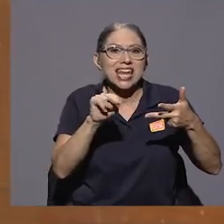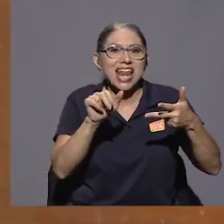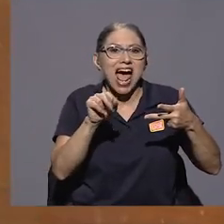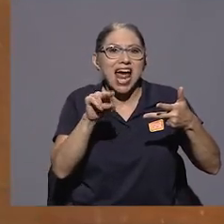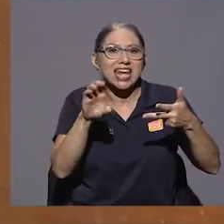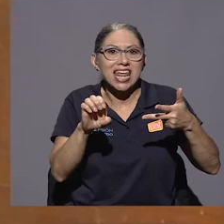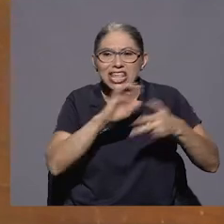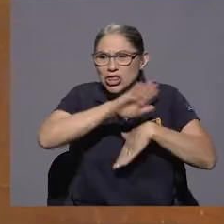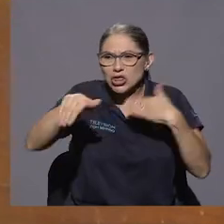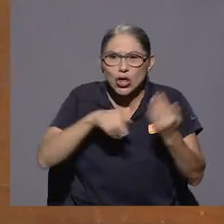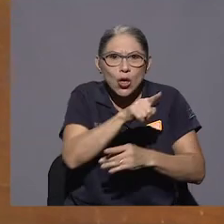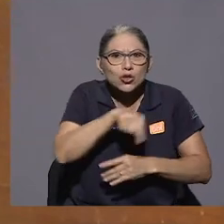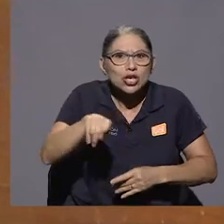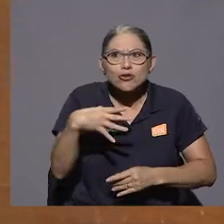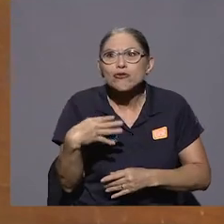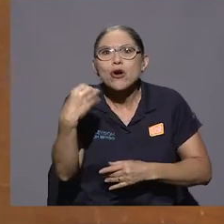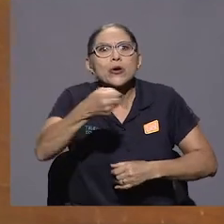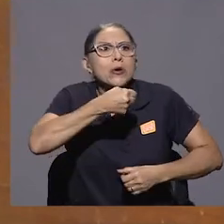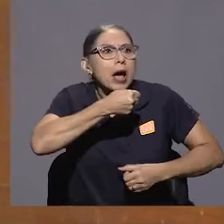cuento.